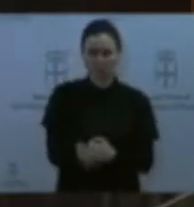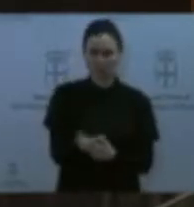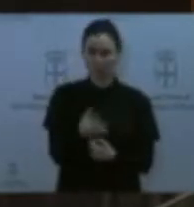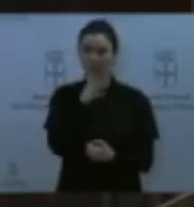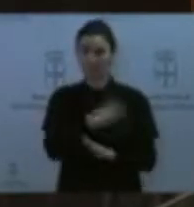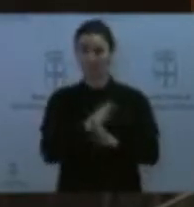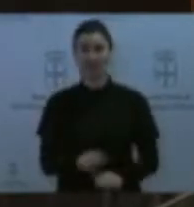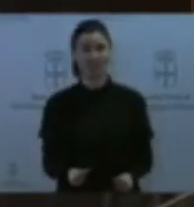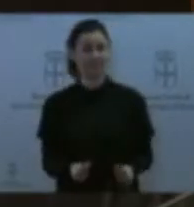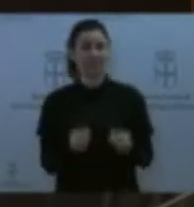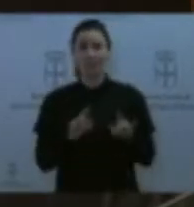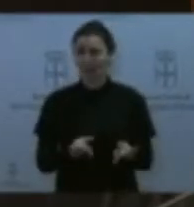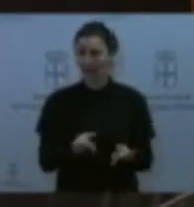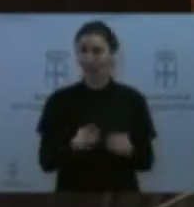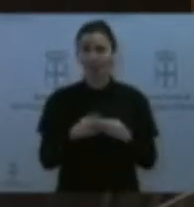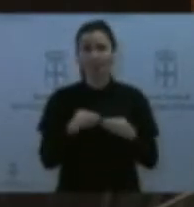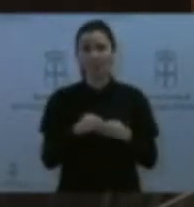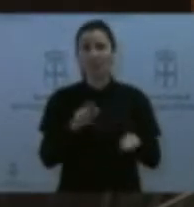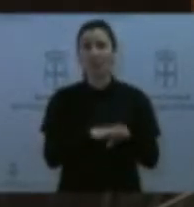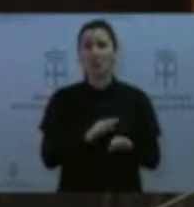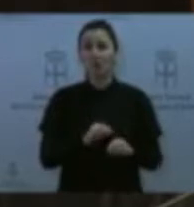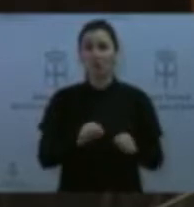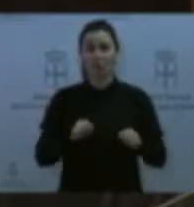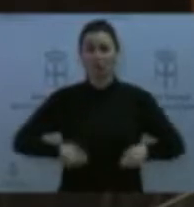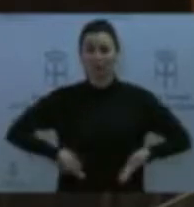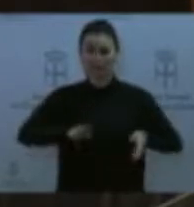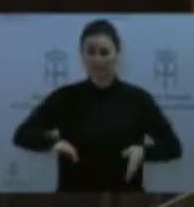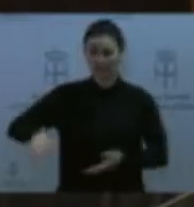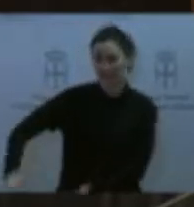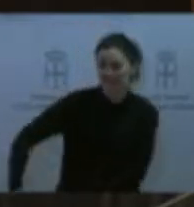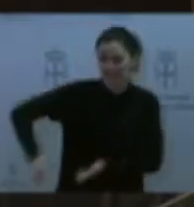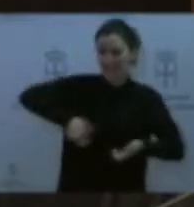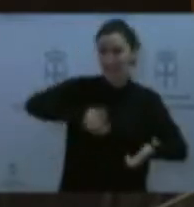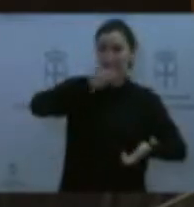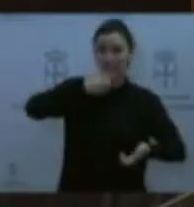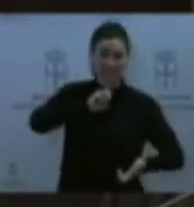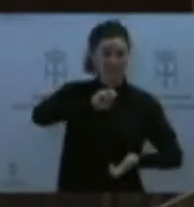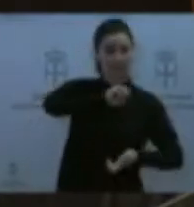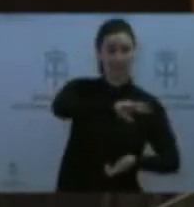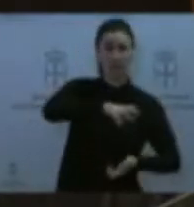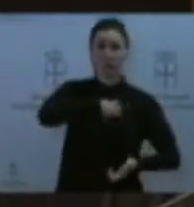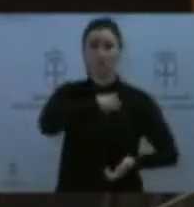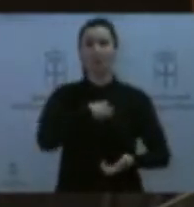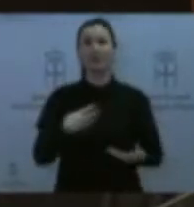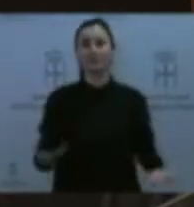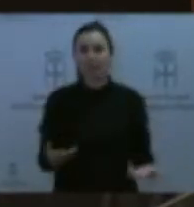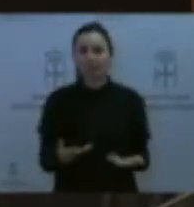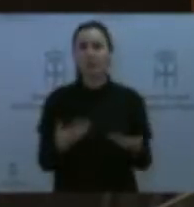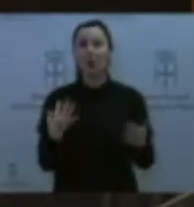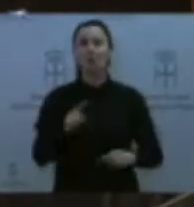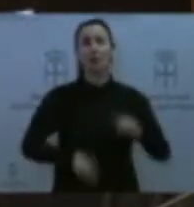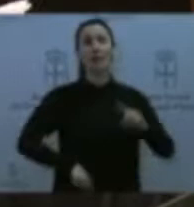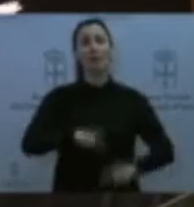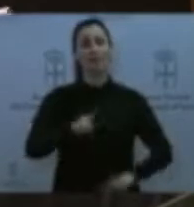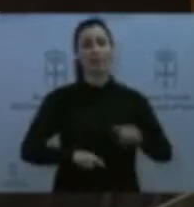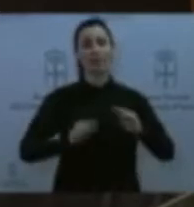en la carretera si no tuviéramos un vehículo donde llevarlo. Como decía anteriormente, dependiendo del tipo de transporte, el vehículo tendrá más o